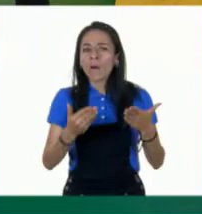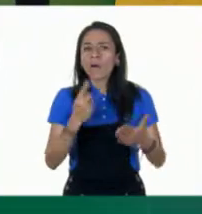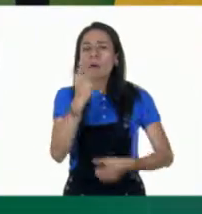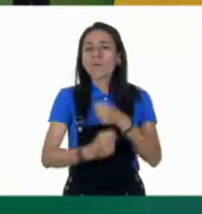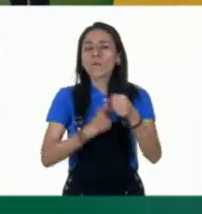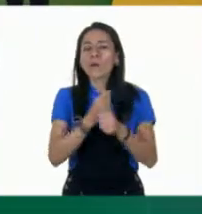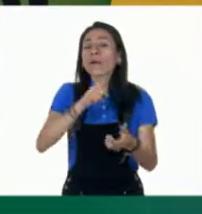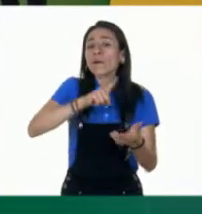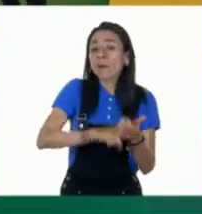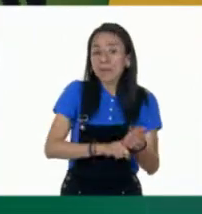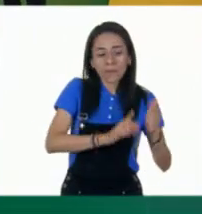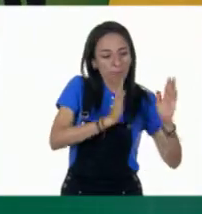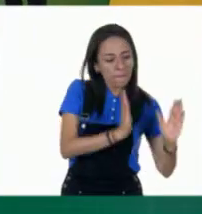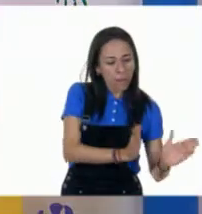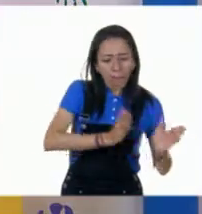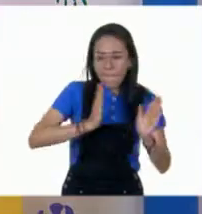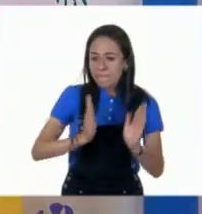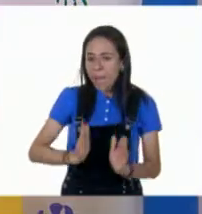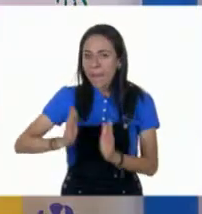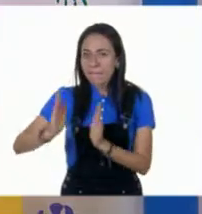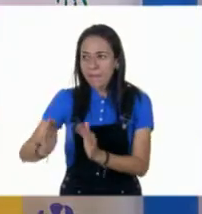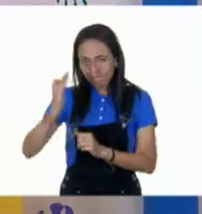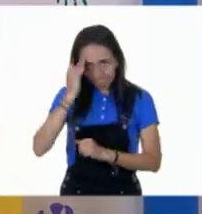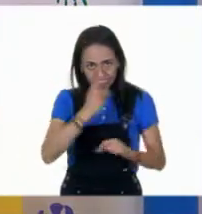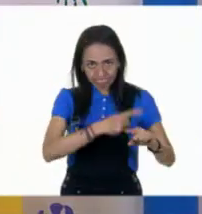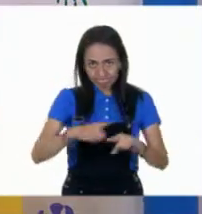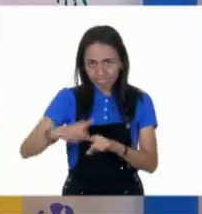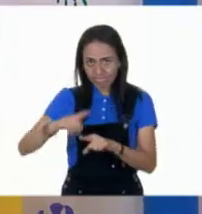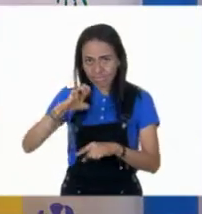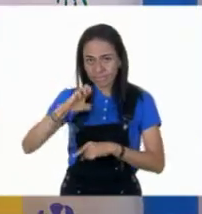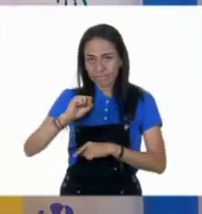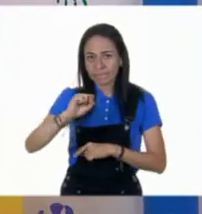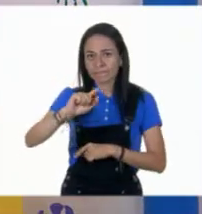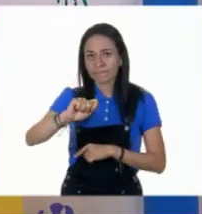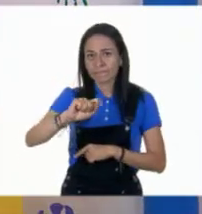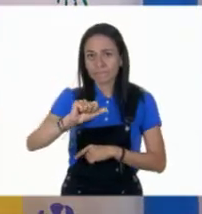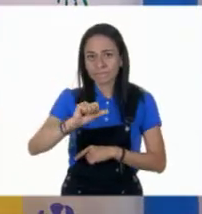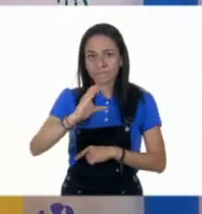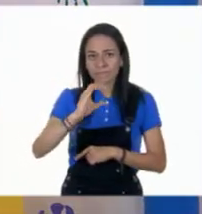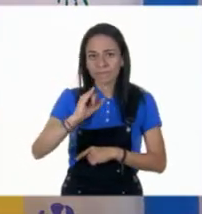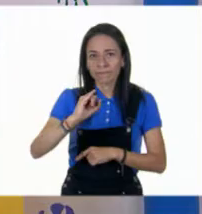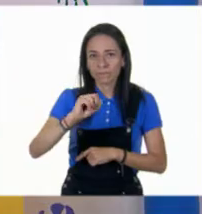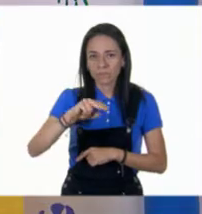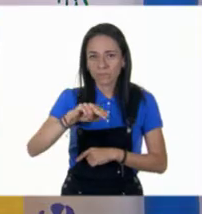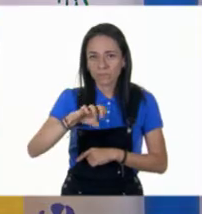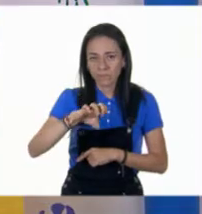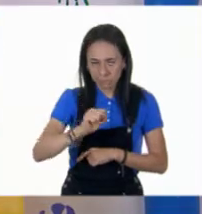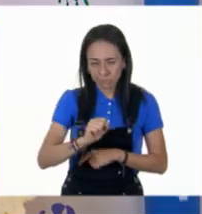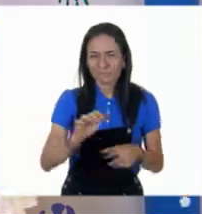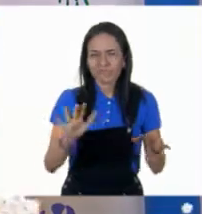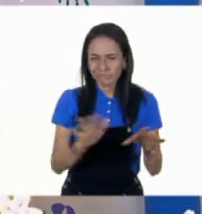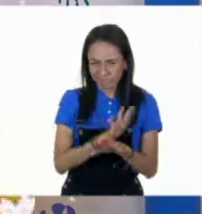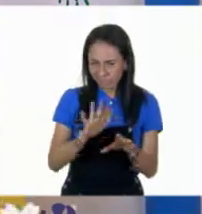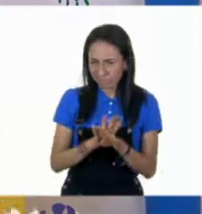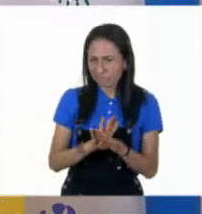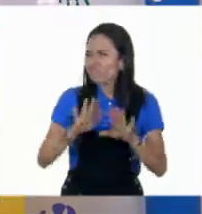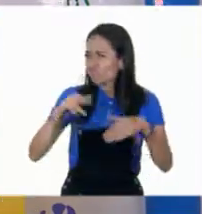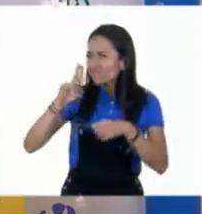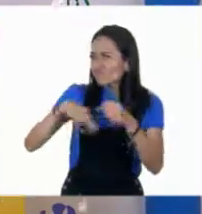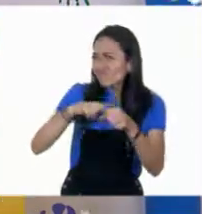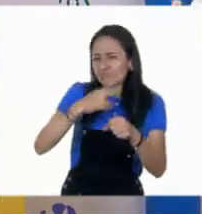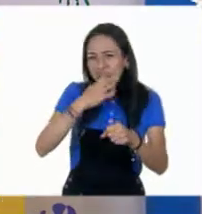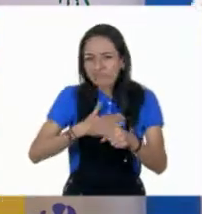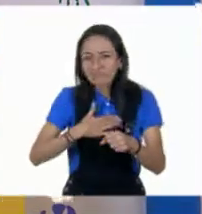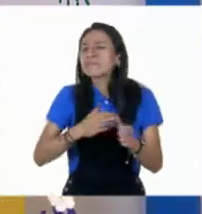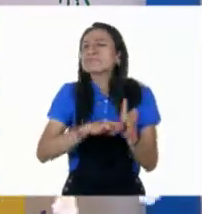año. Ya platicamos cómo podemos observar la naturaleza y algunos cambios que nos viene anunciando. Por ejemplo, vamos a hablar de